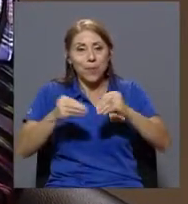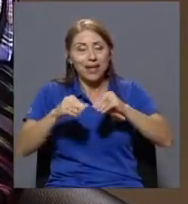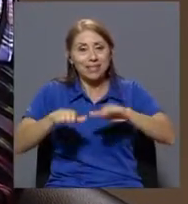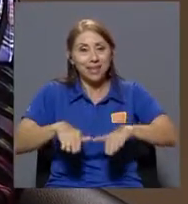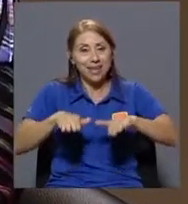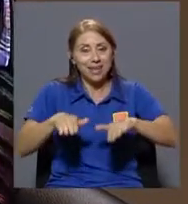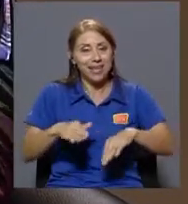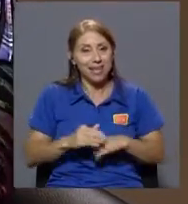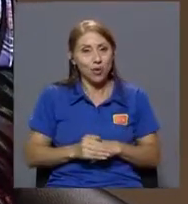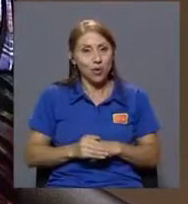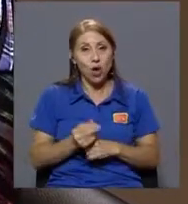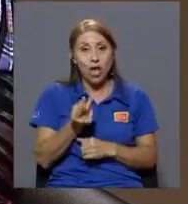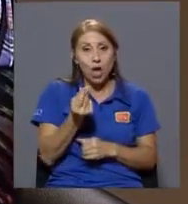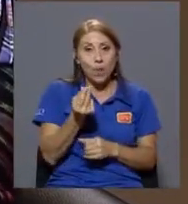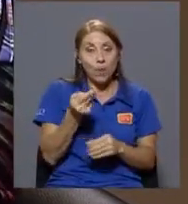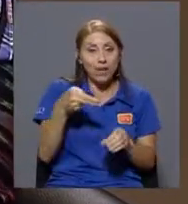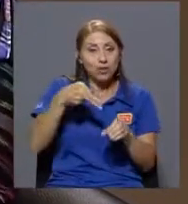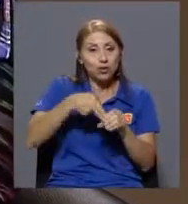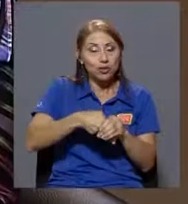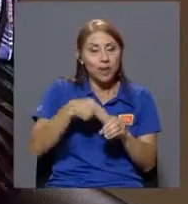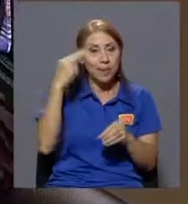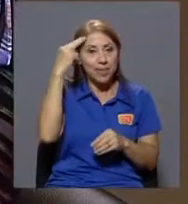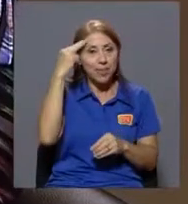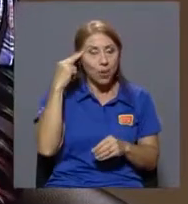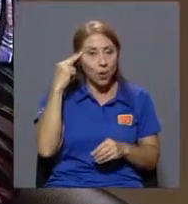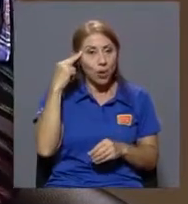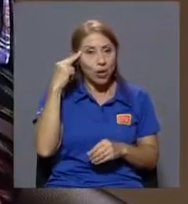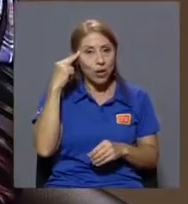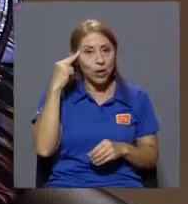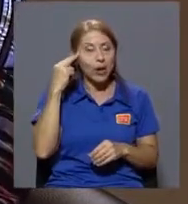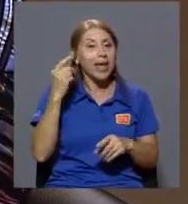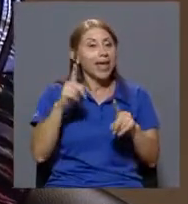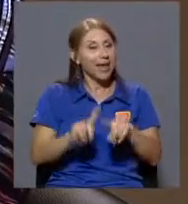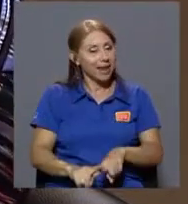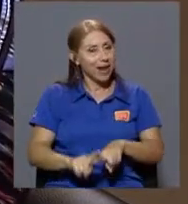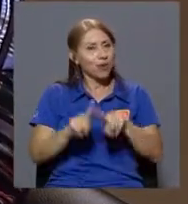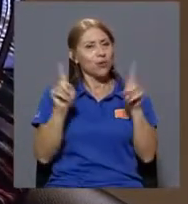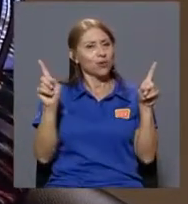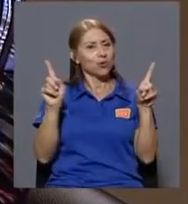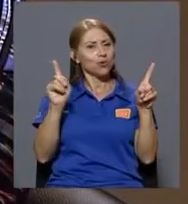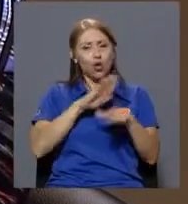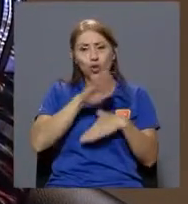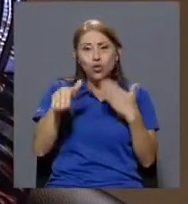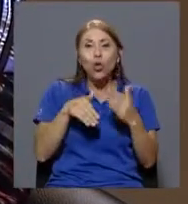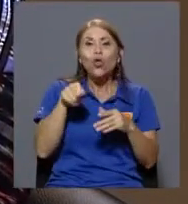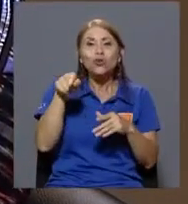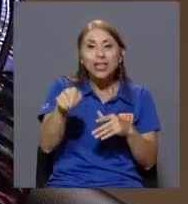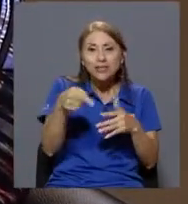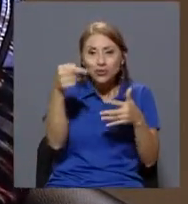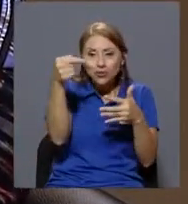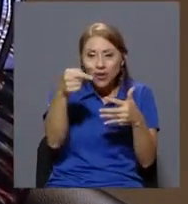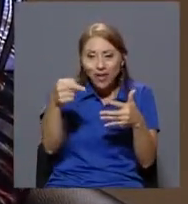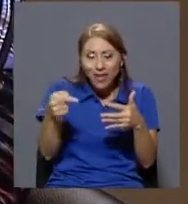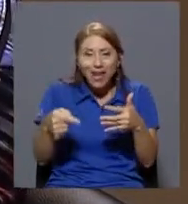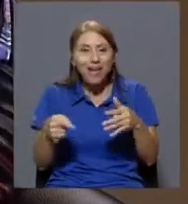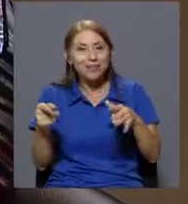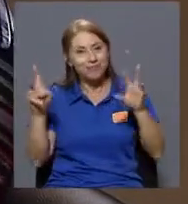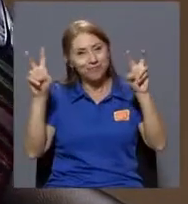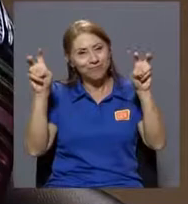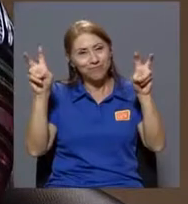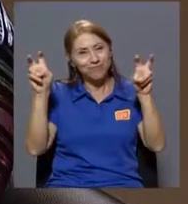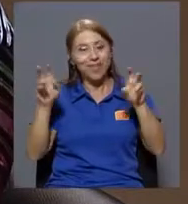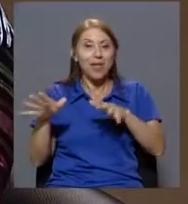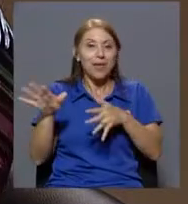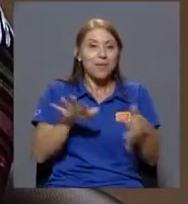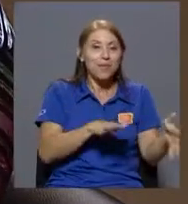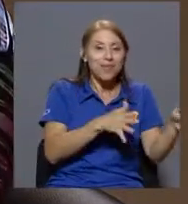precios del petróleo eran otros. Todos esos vientos favorables, y casi como